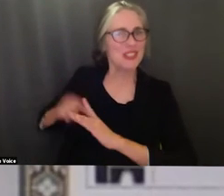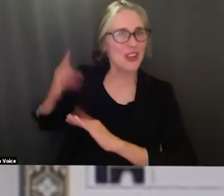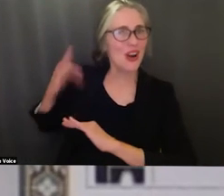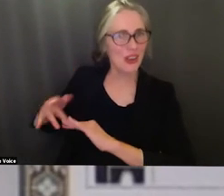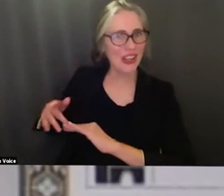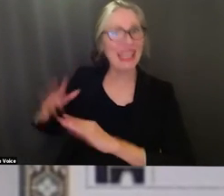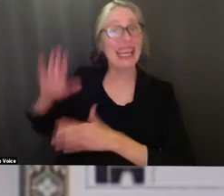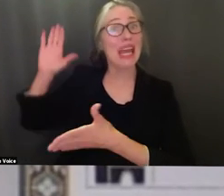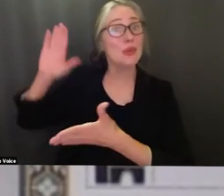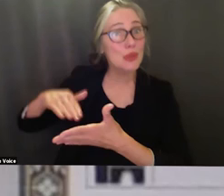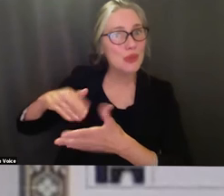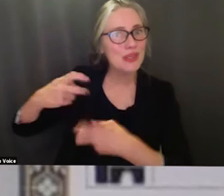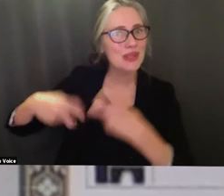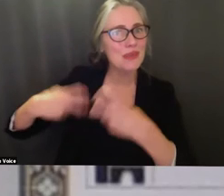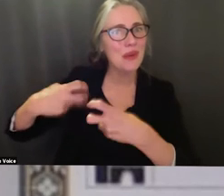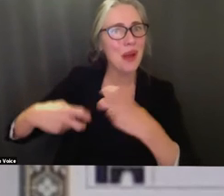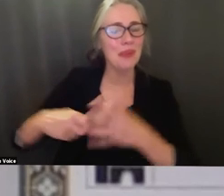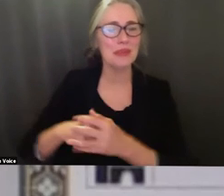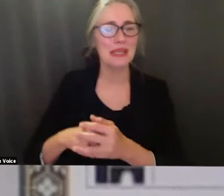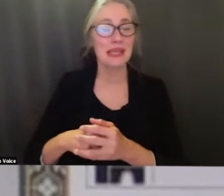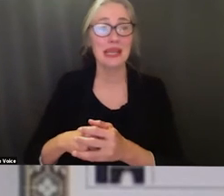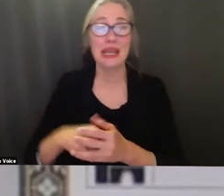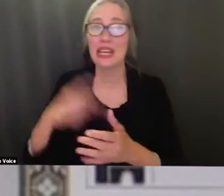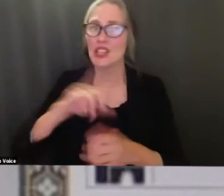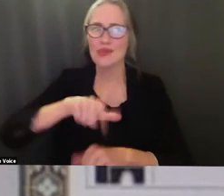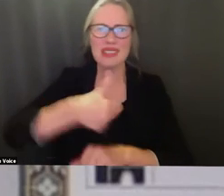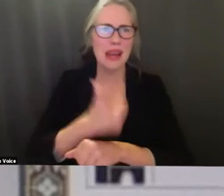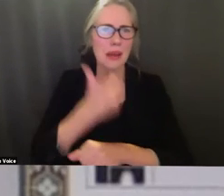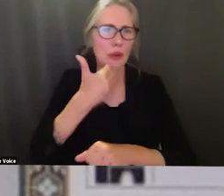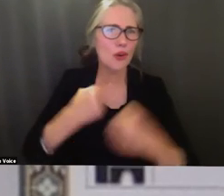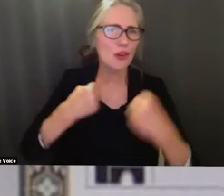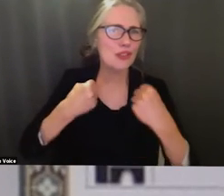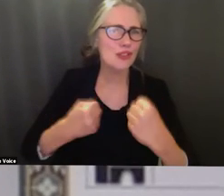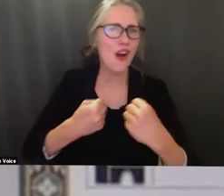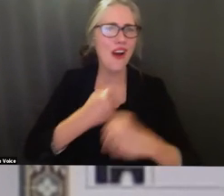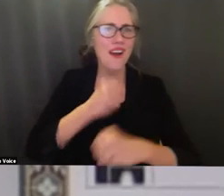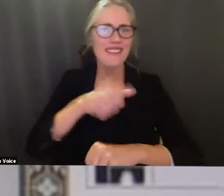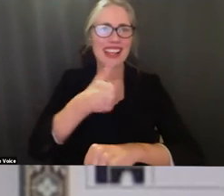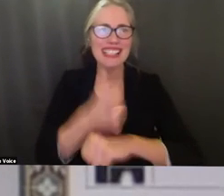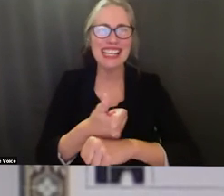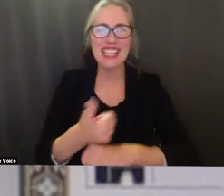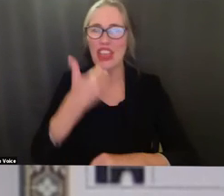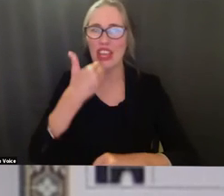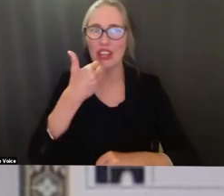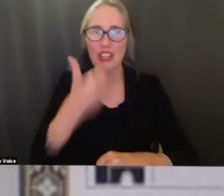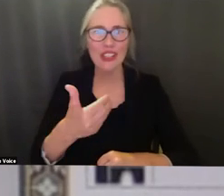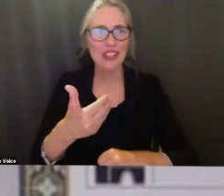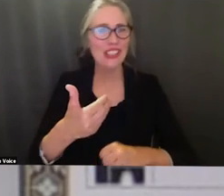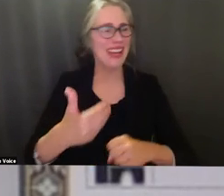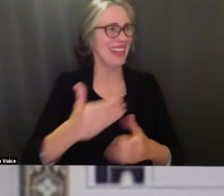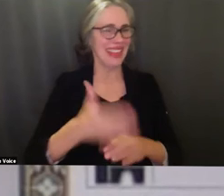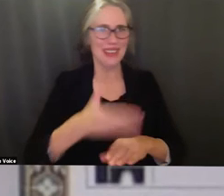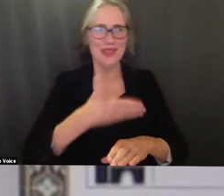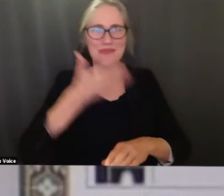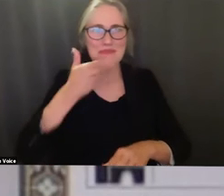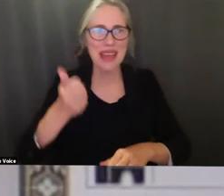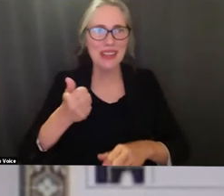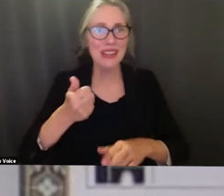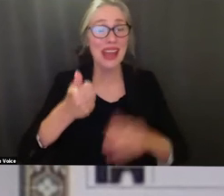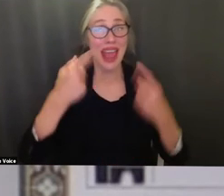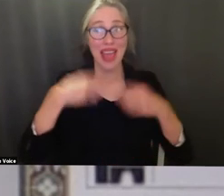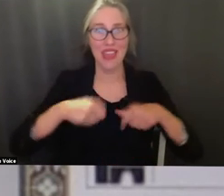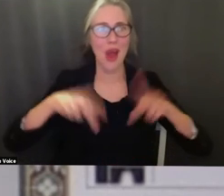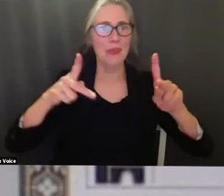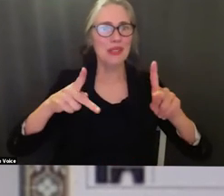intervención y hay que tener esa buena base, hacer que sea mejor y que sea la mejor oportunidad, porque no solamente